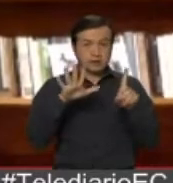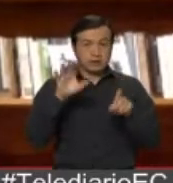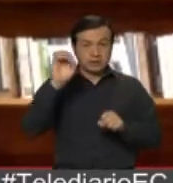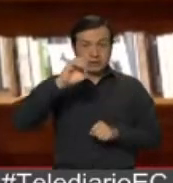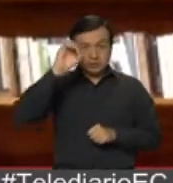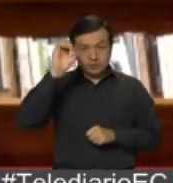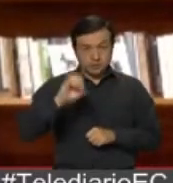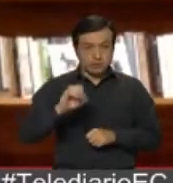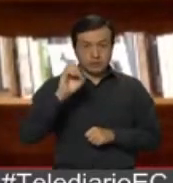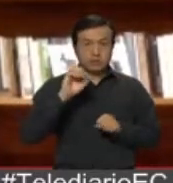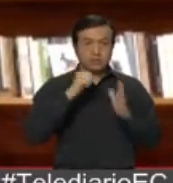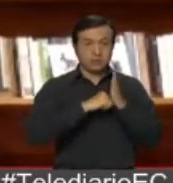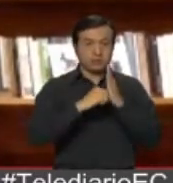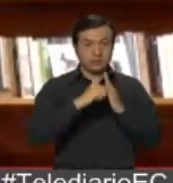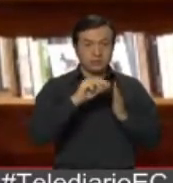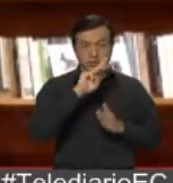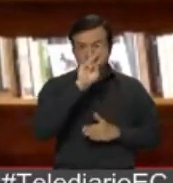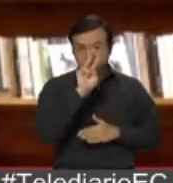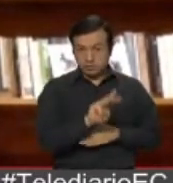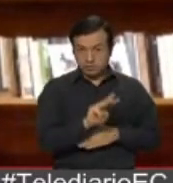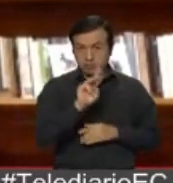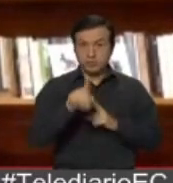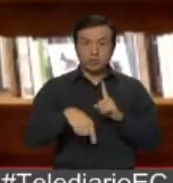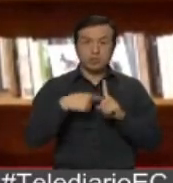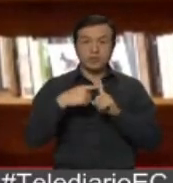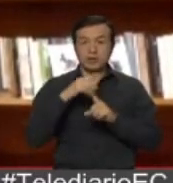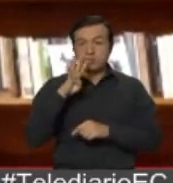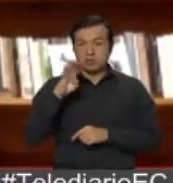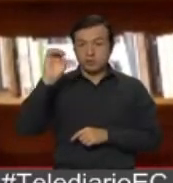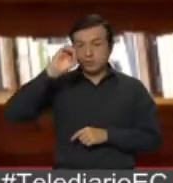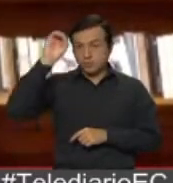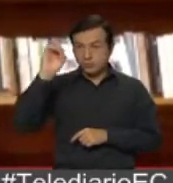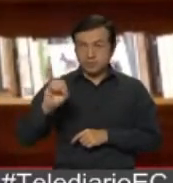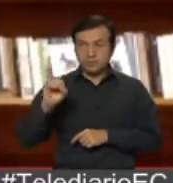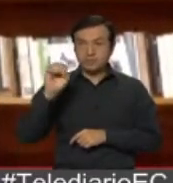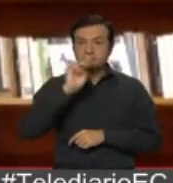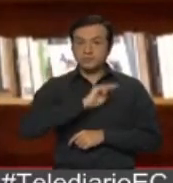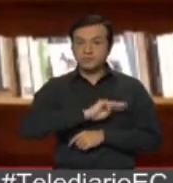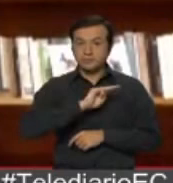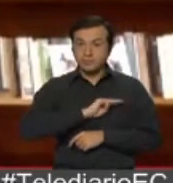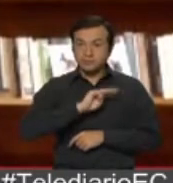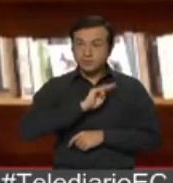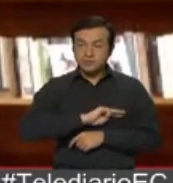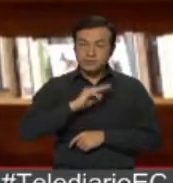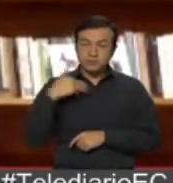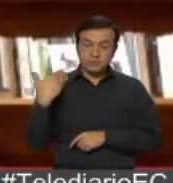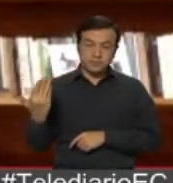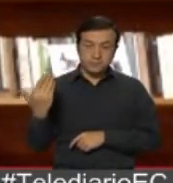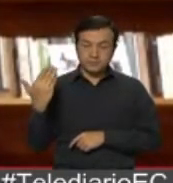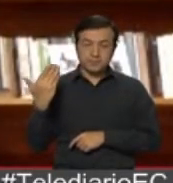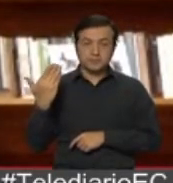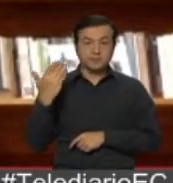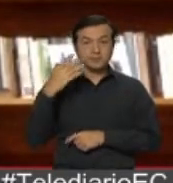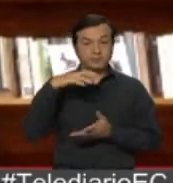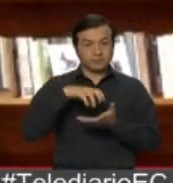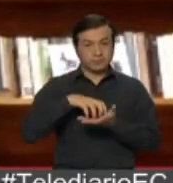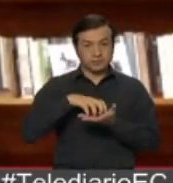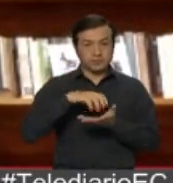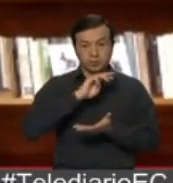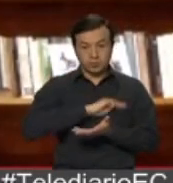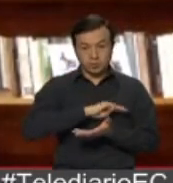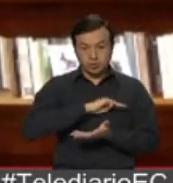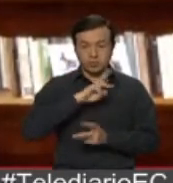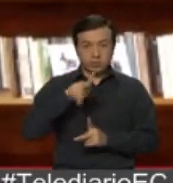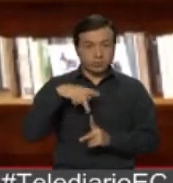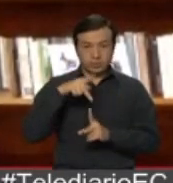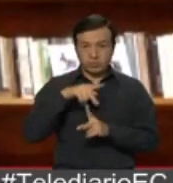fue al MSP y el 40% hemos entregado a los GATS, tanto cantonales como provinciales. Y